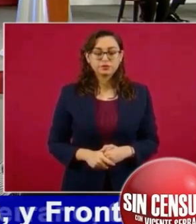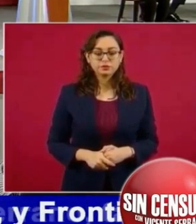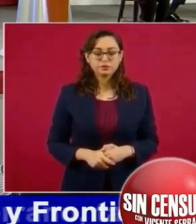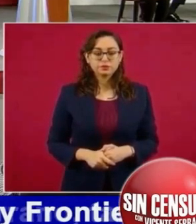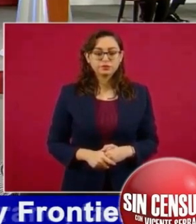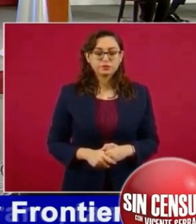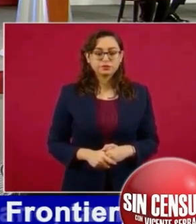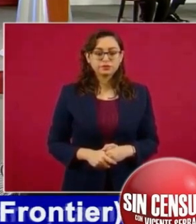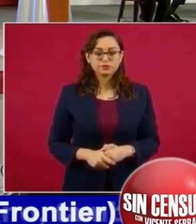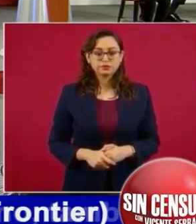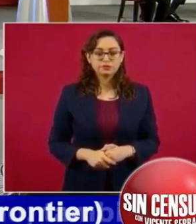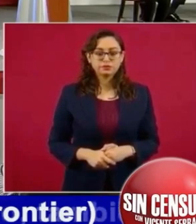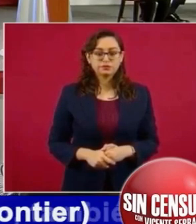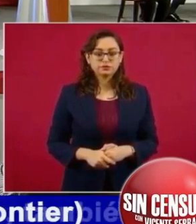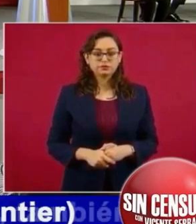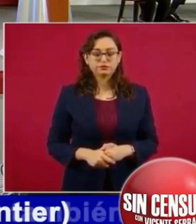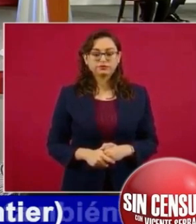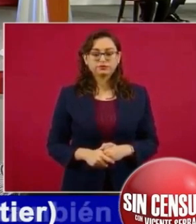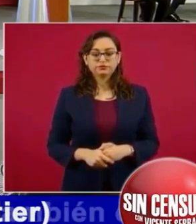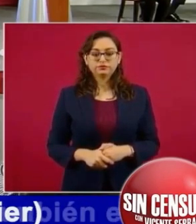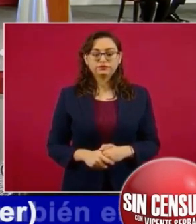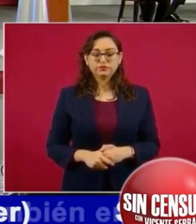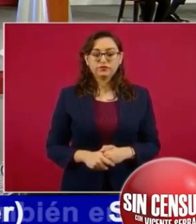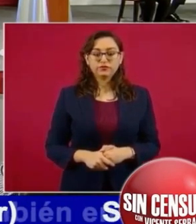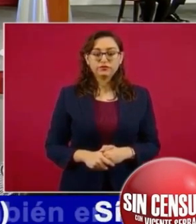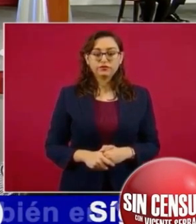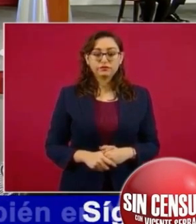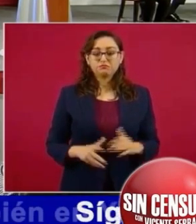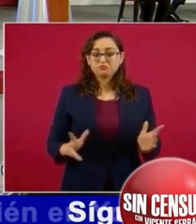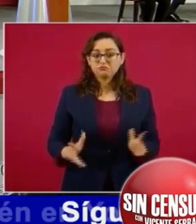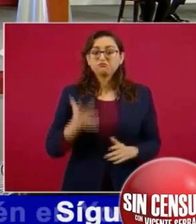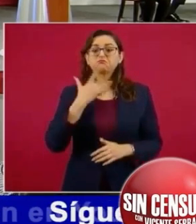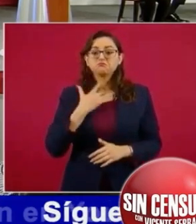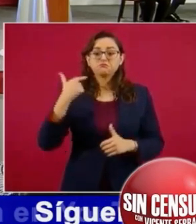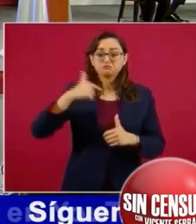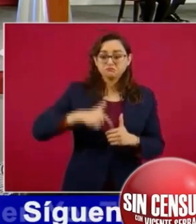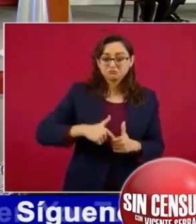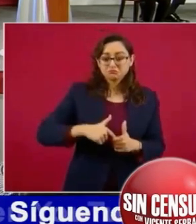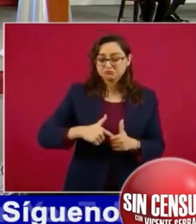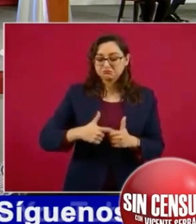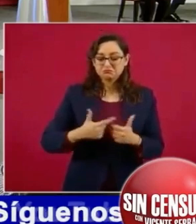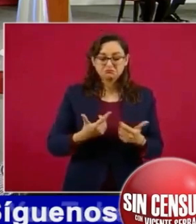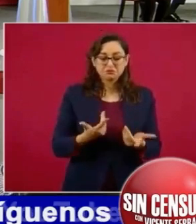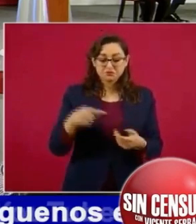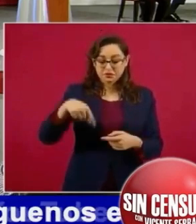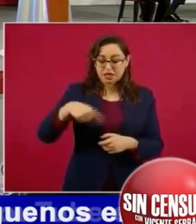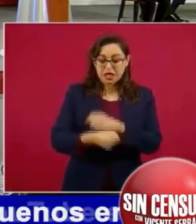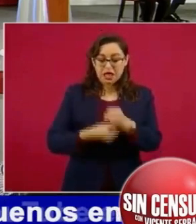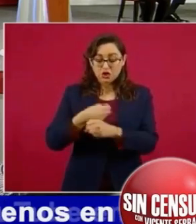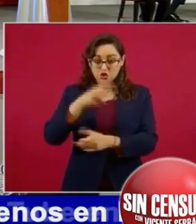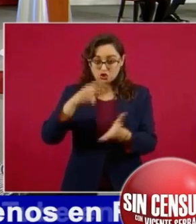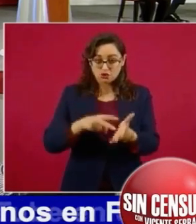A pesar del incremento del IEP, las gasolinas seguirán más baratas con respecto al